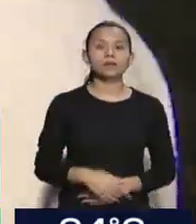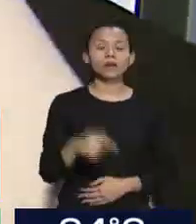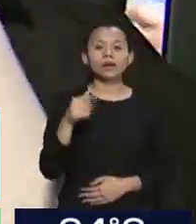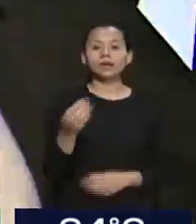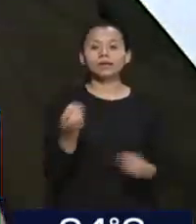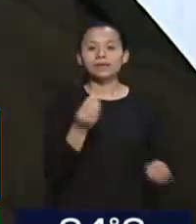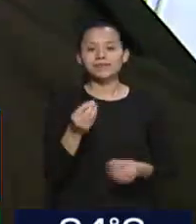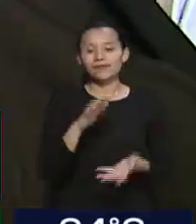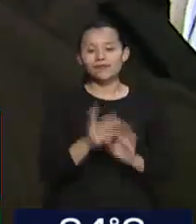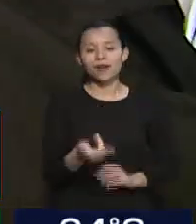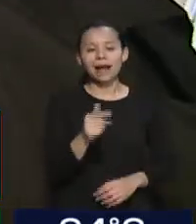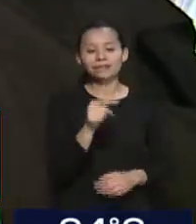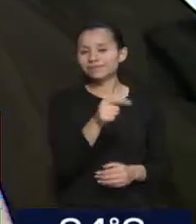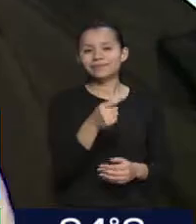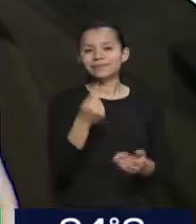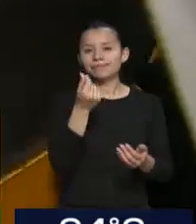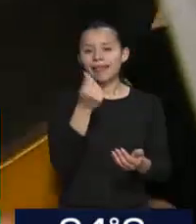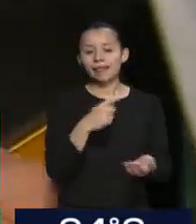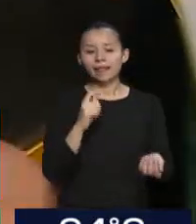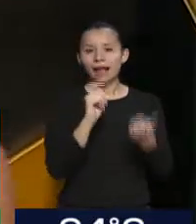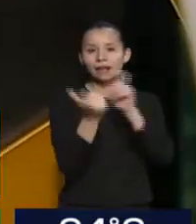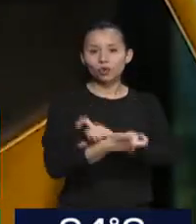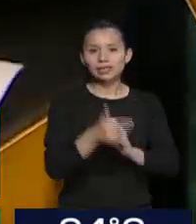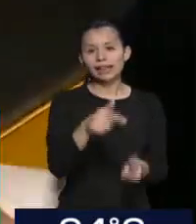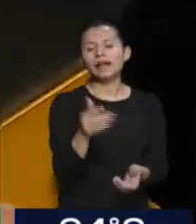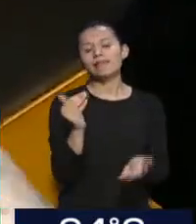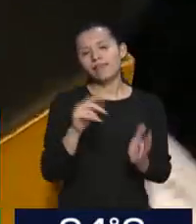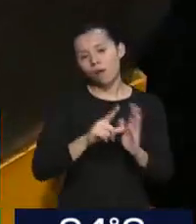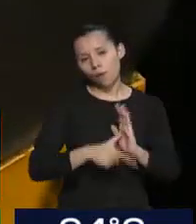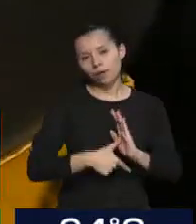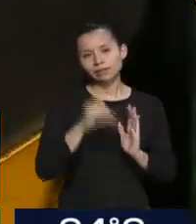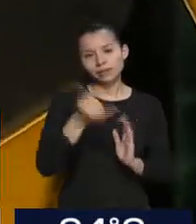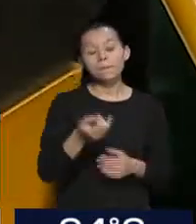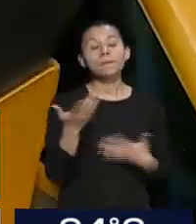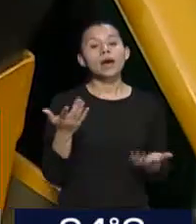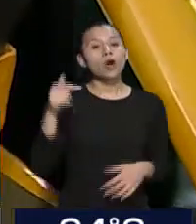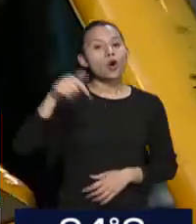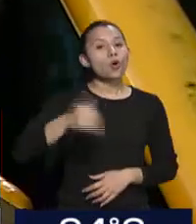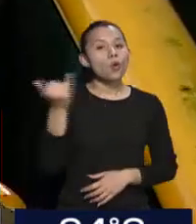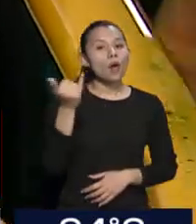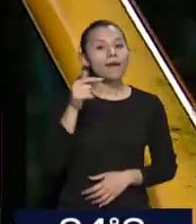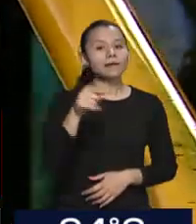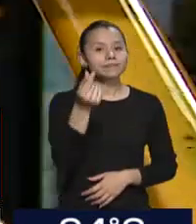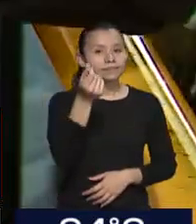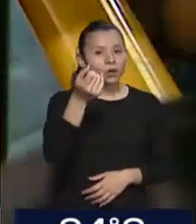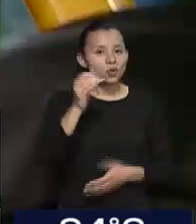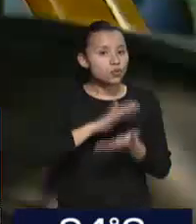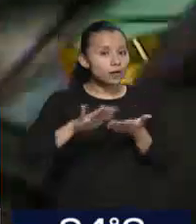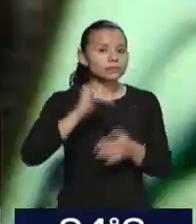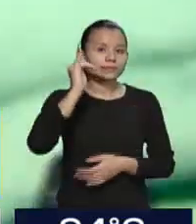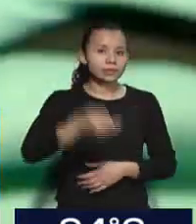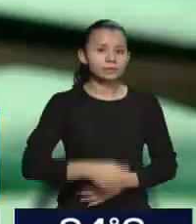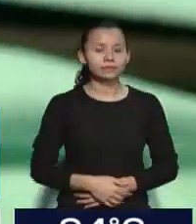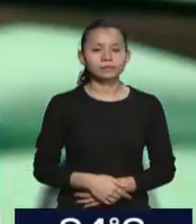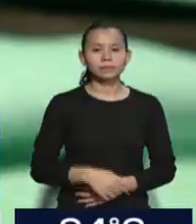la tarifa. En cambio, hoy los choferes de media y larga distancia ya estaban cobrando el nuevo valor. De acá a Beltrán,